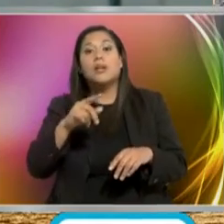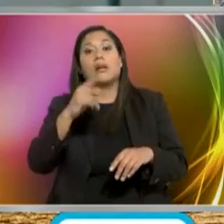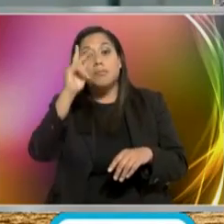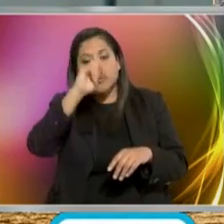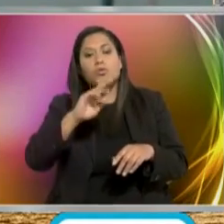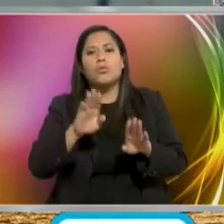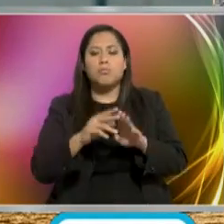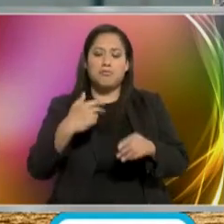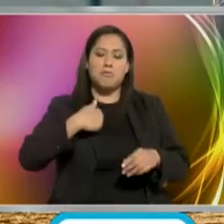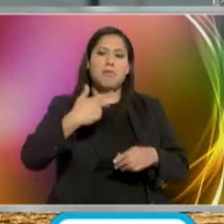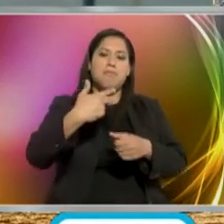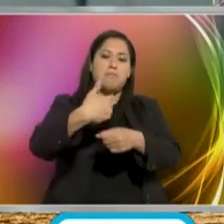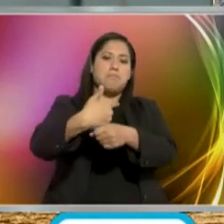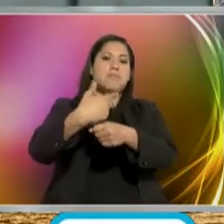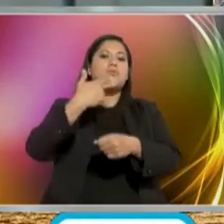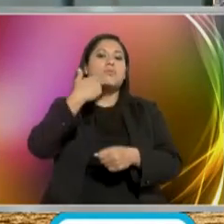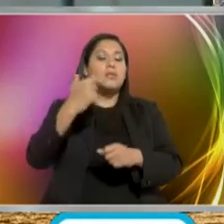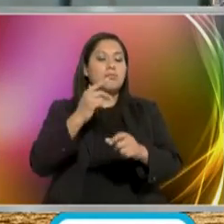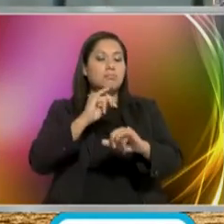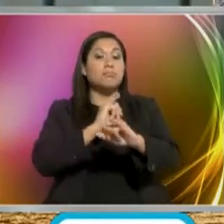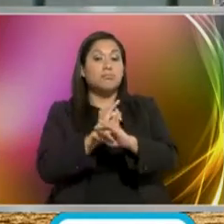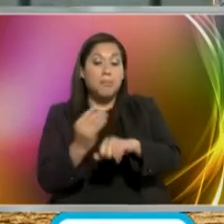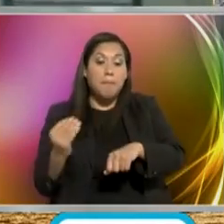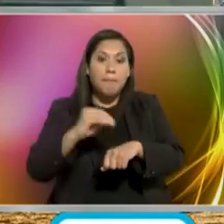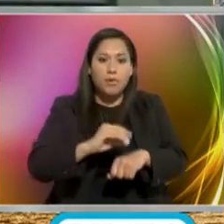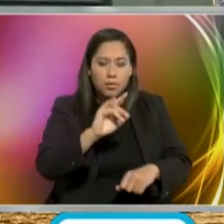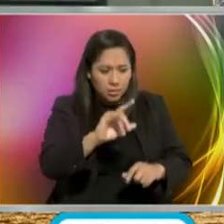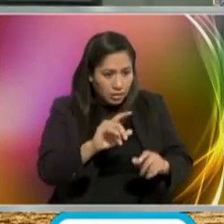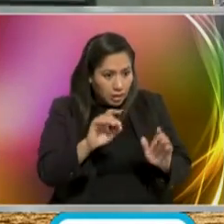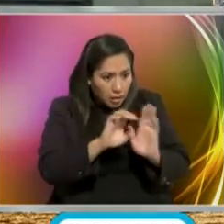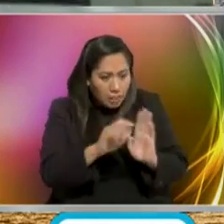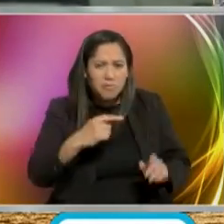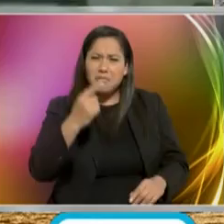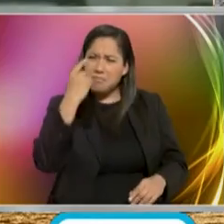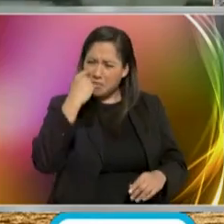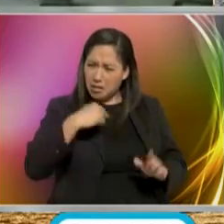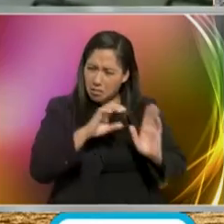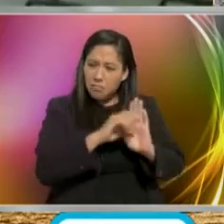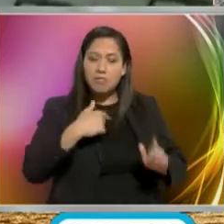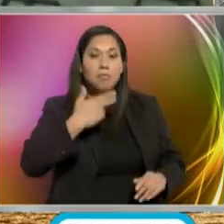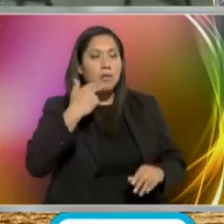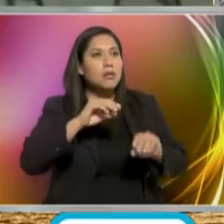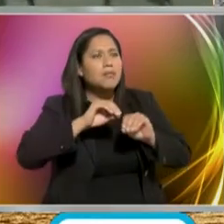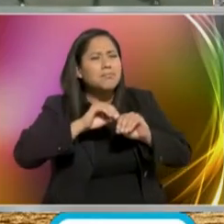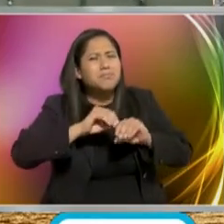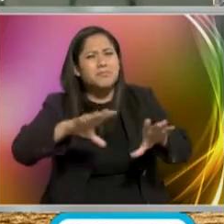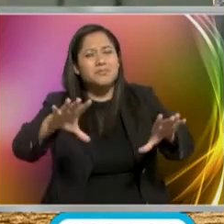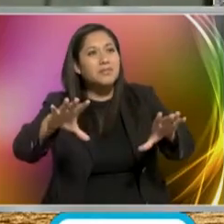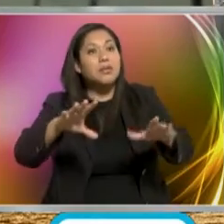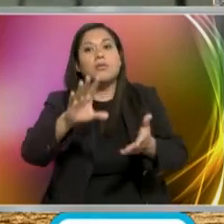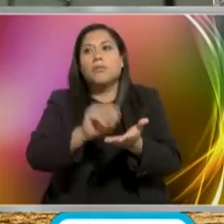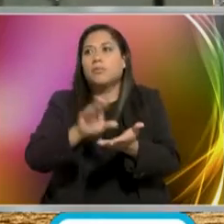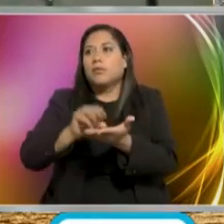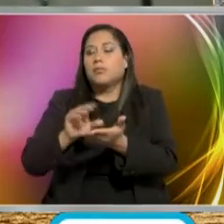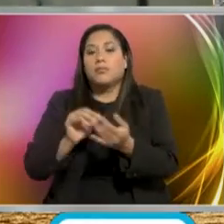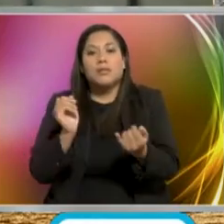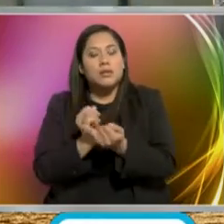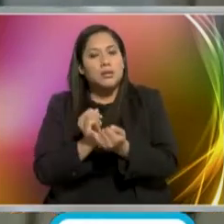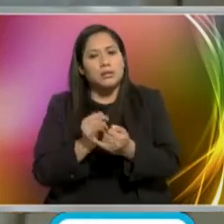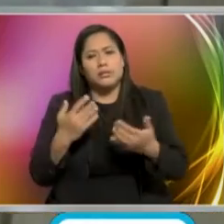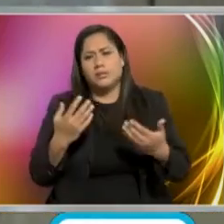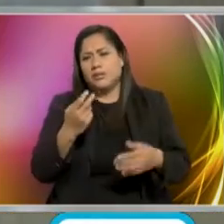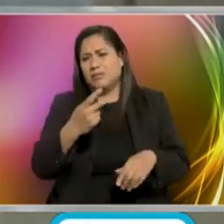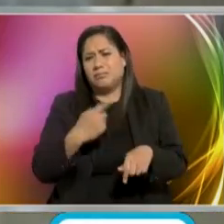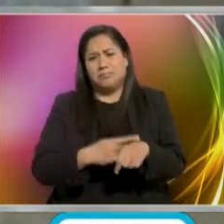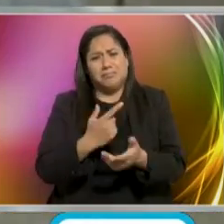redes sociales. Se están ejemplificando lo que están haciendo. Esto está haciendo viral. Se está haciendo pandémico más que viral, ¿no?